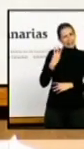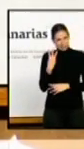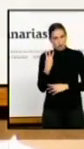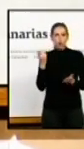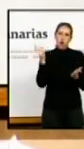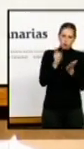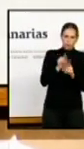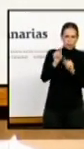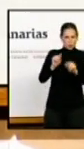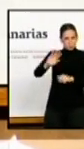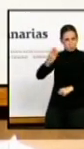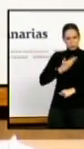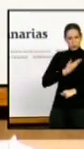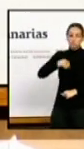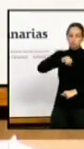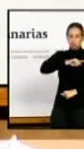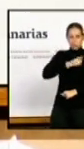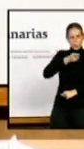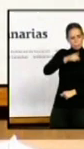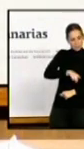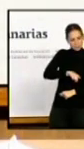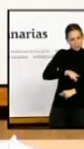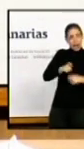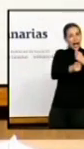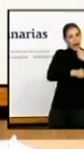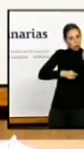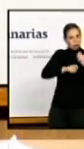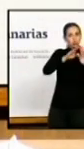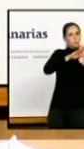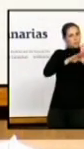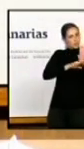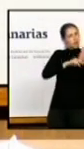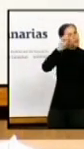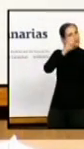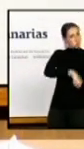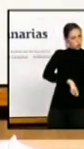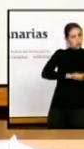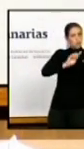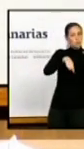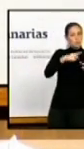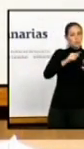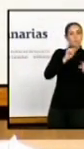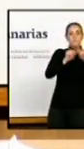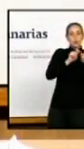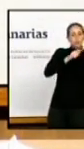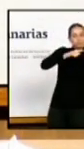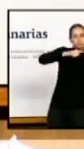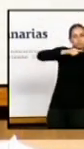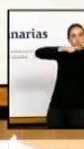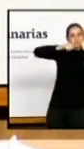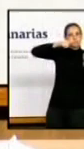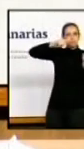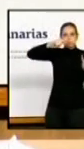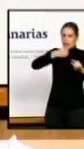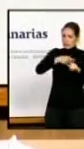Medidas muy, muy restrictivas para la isla de Tenerife. Se las resumo rápidamente. Se restringe la